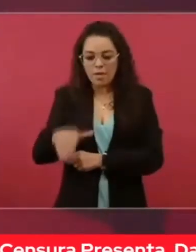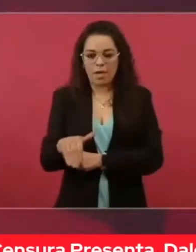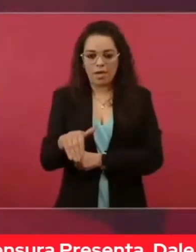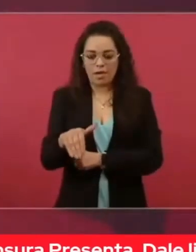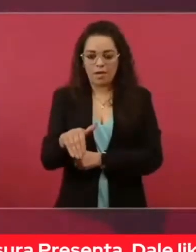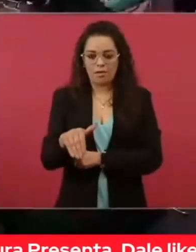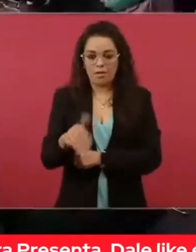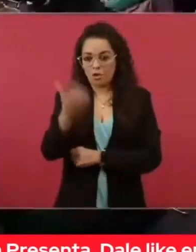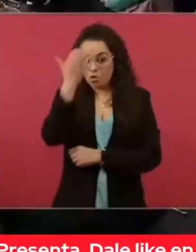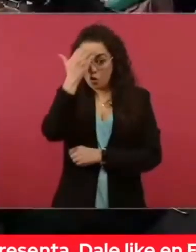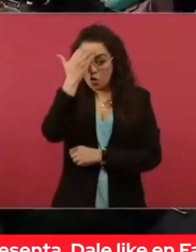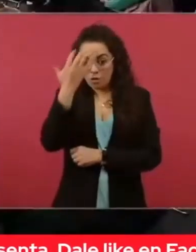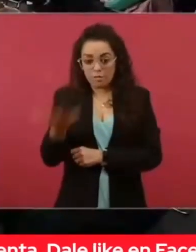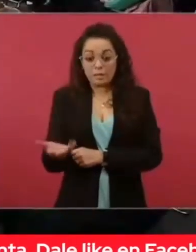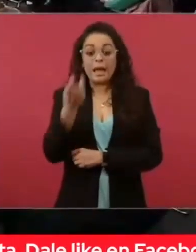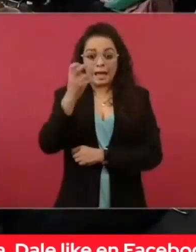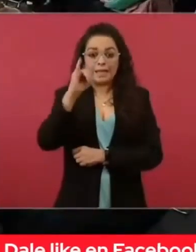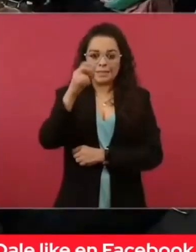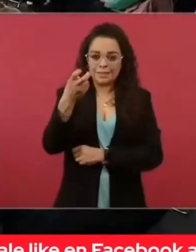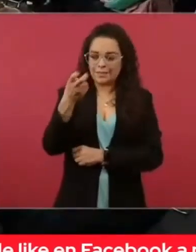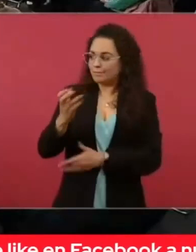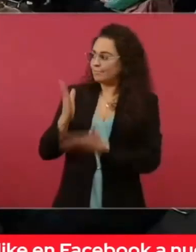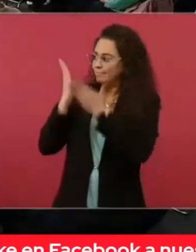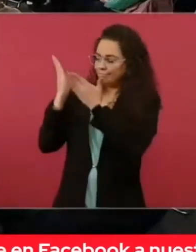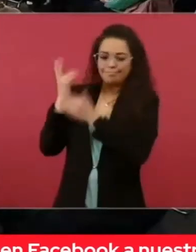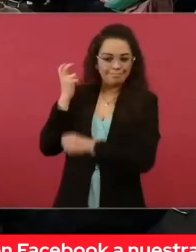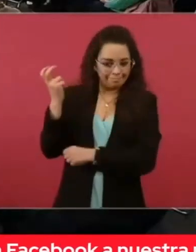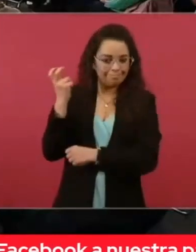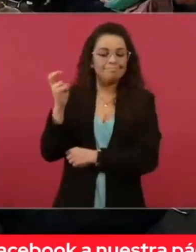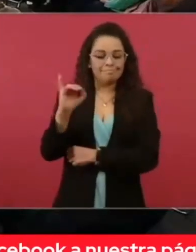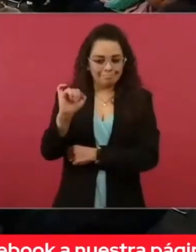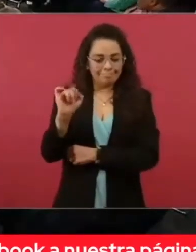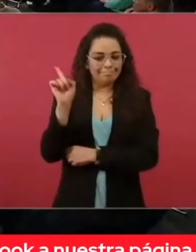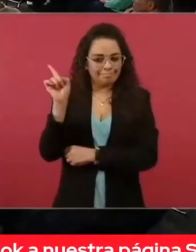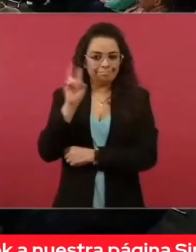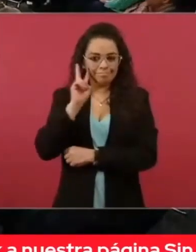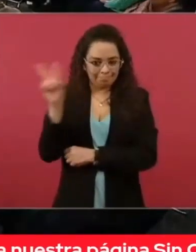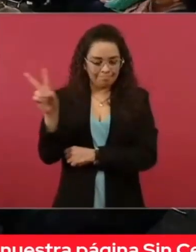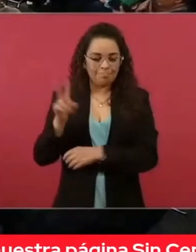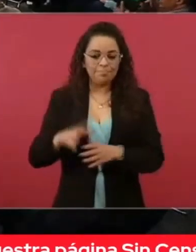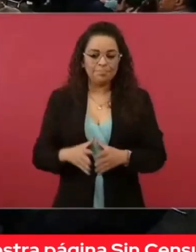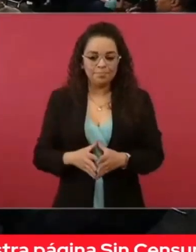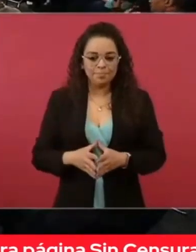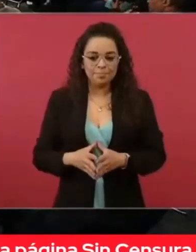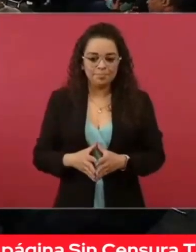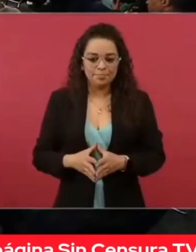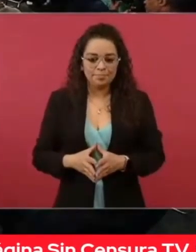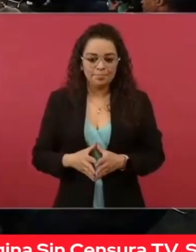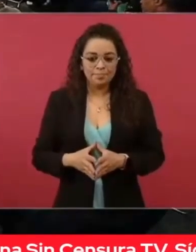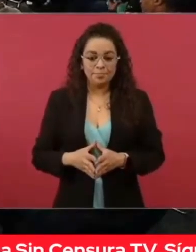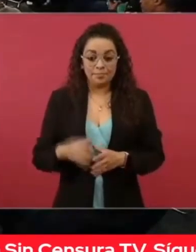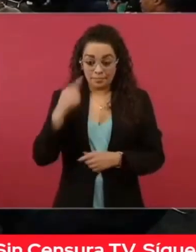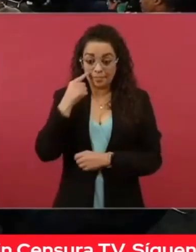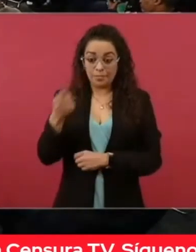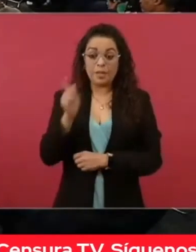tengan la información. Ah, sí, aquí está. Sí. Miren, pasó el 20,